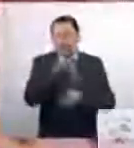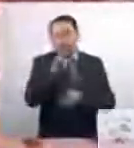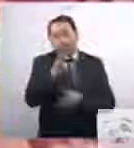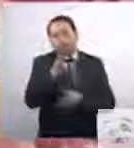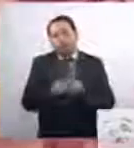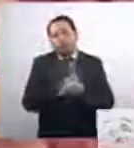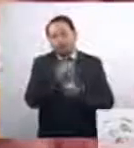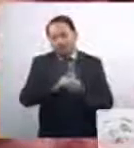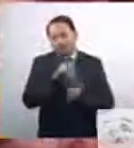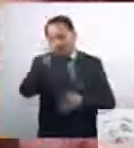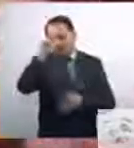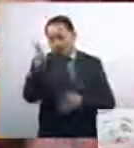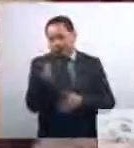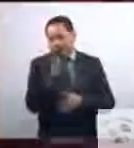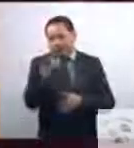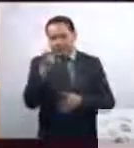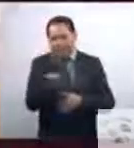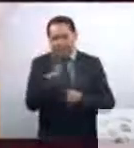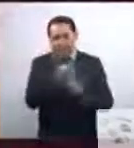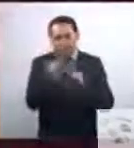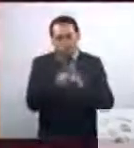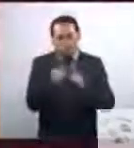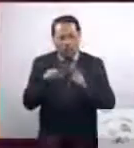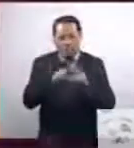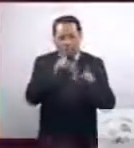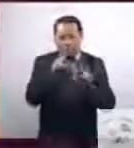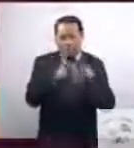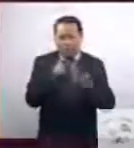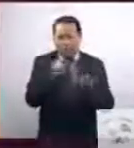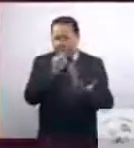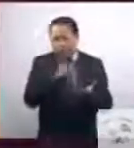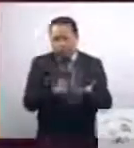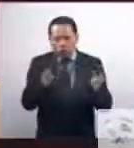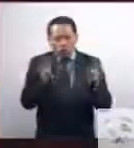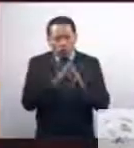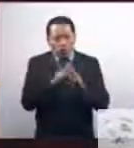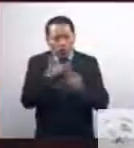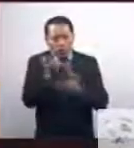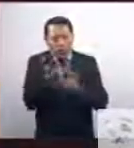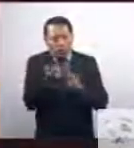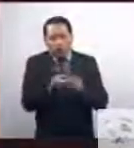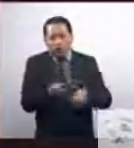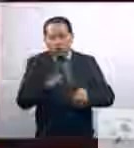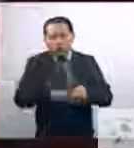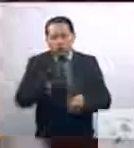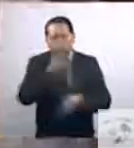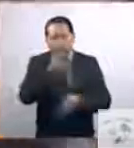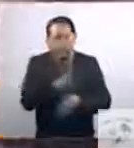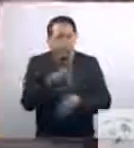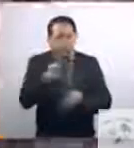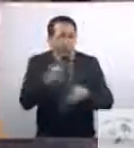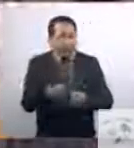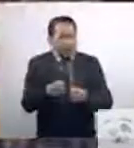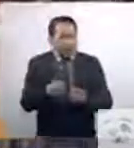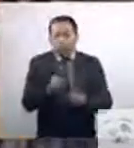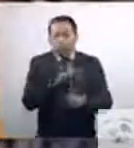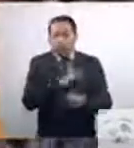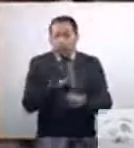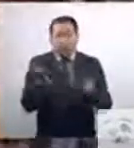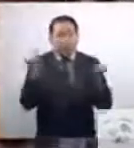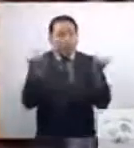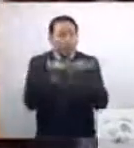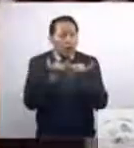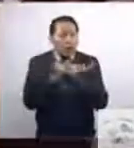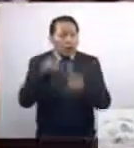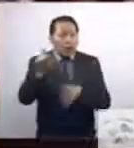problema. Esta es una situación que genera incertidumbre económica y social en las cuencas lecheras del país, como en la de los